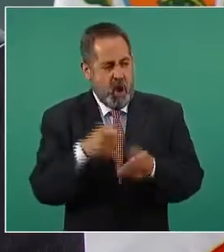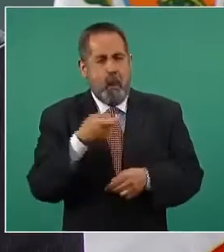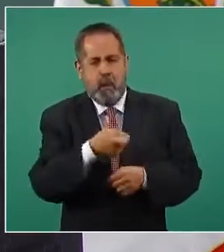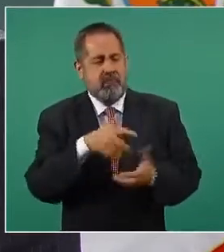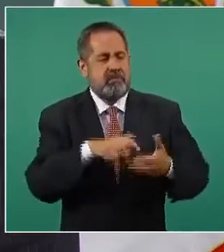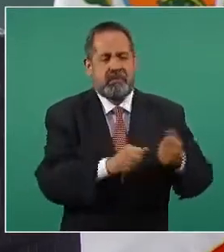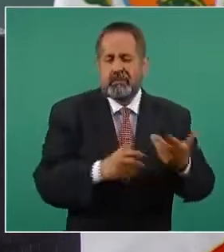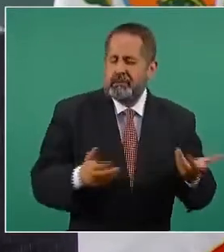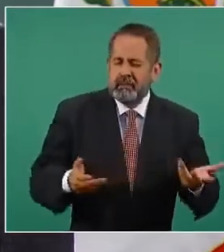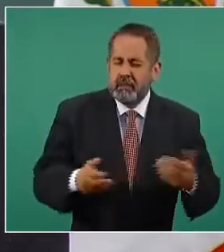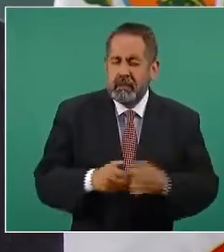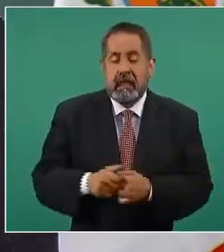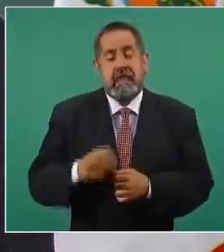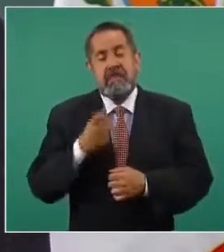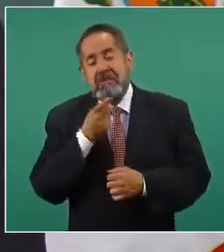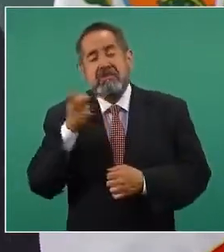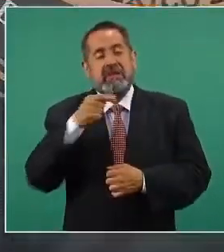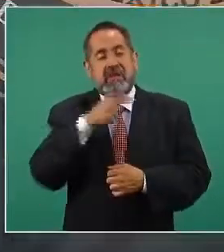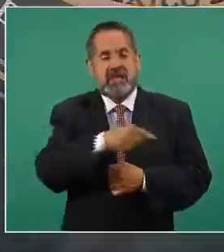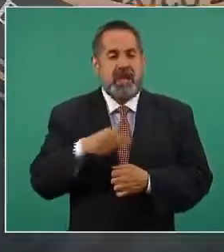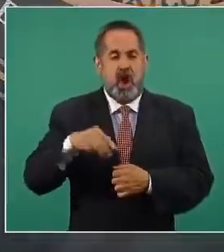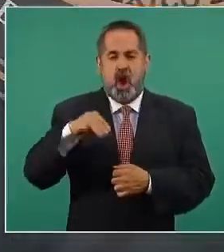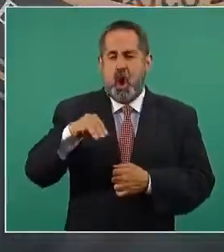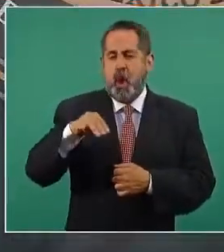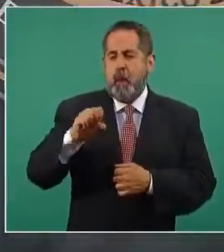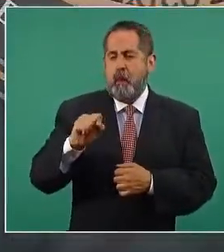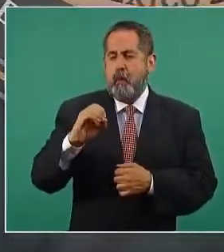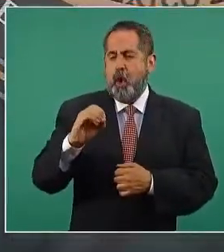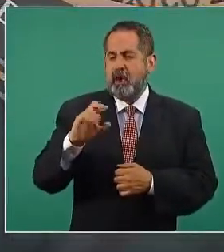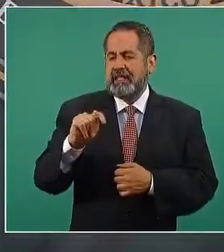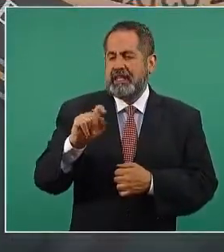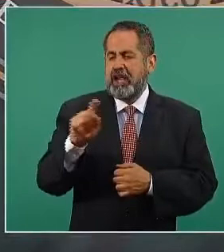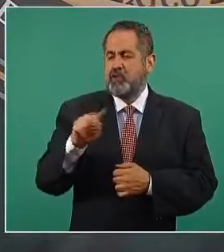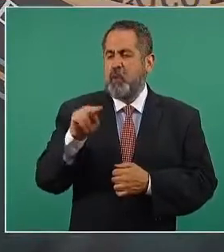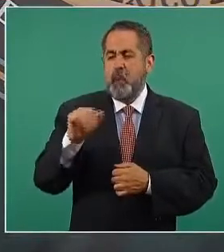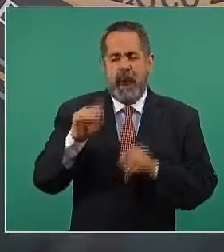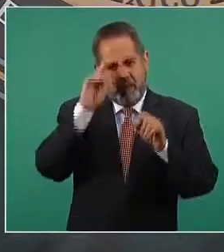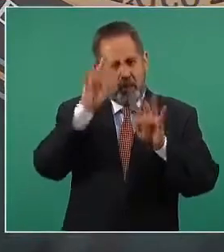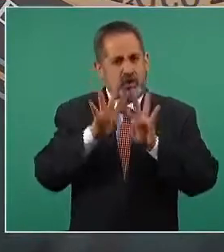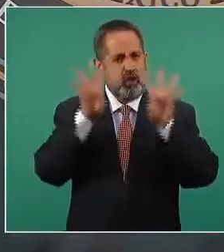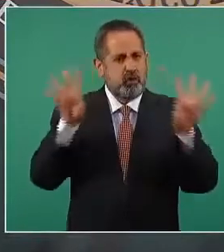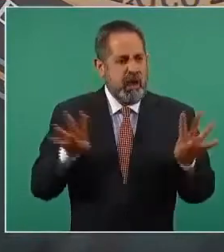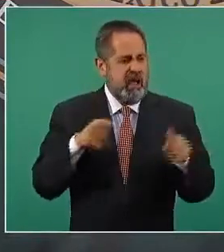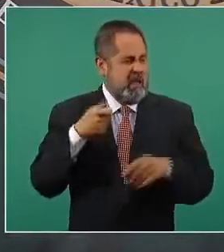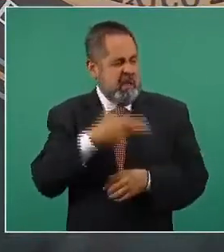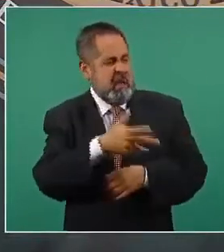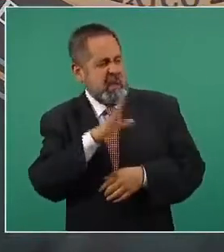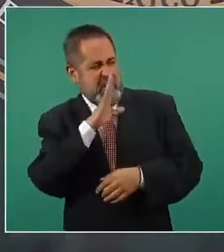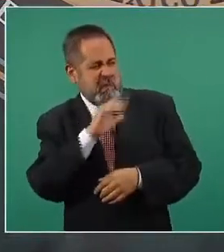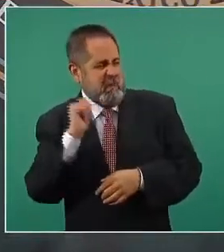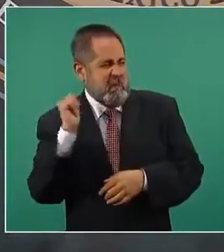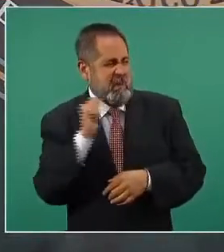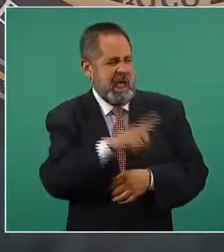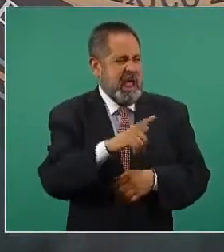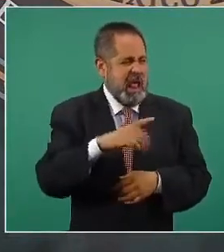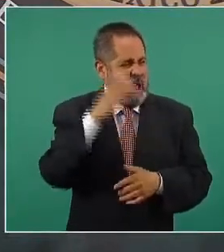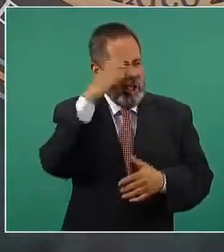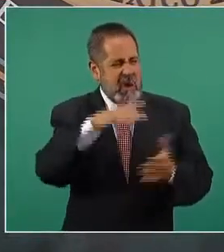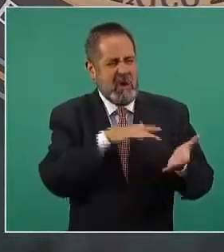que Moctezuma era un déspota o que la religión de los